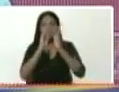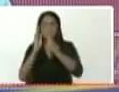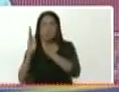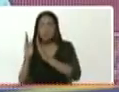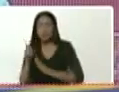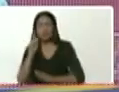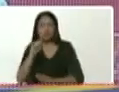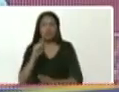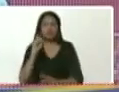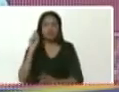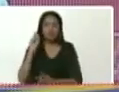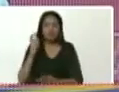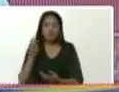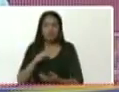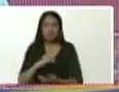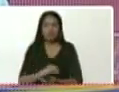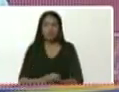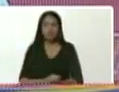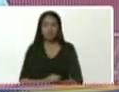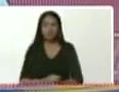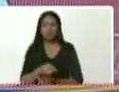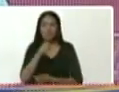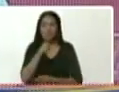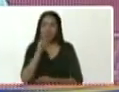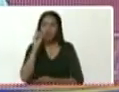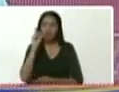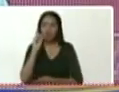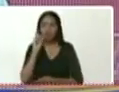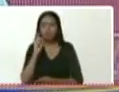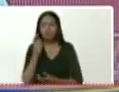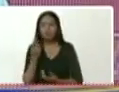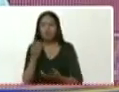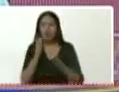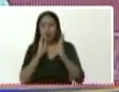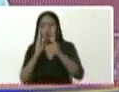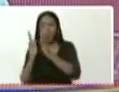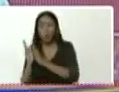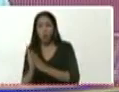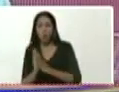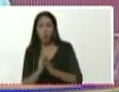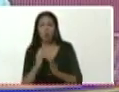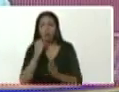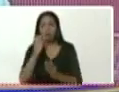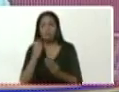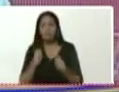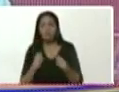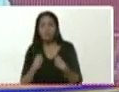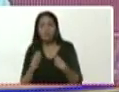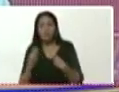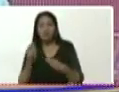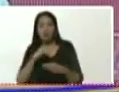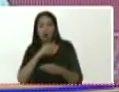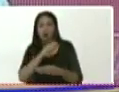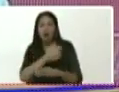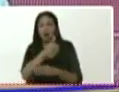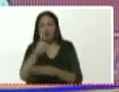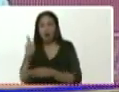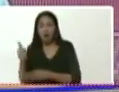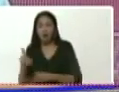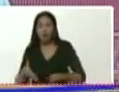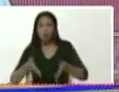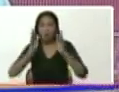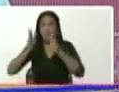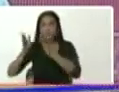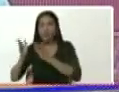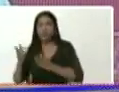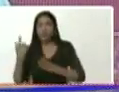organización. La organización vecinal, la organización comunal. En cada urbanismo construido tiene